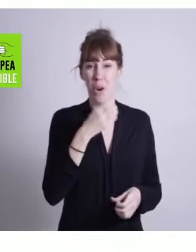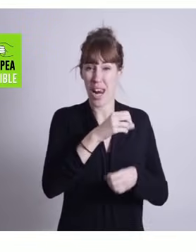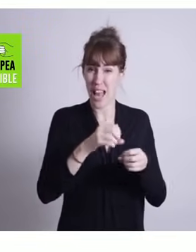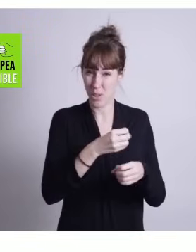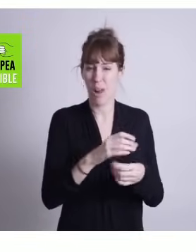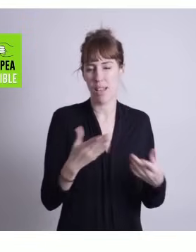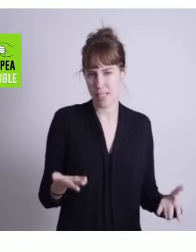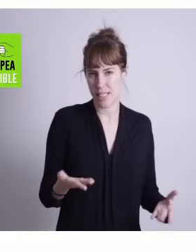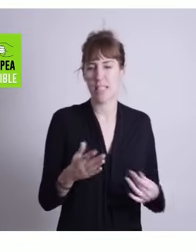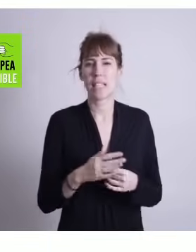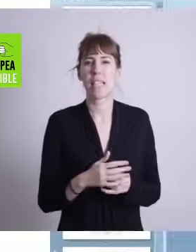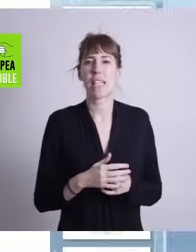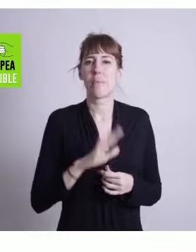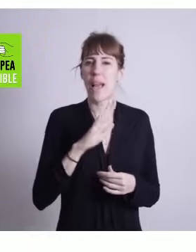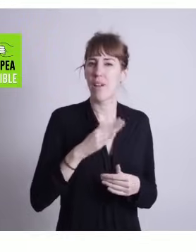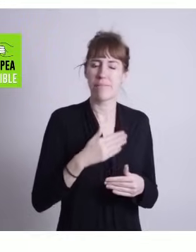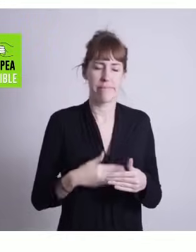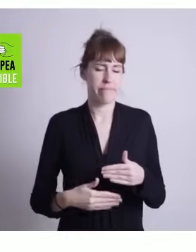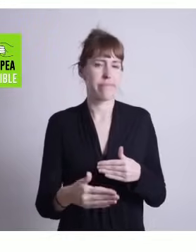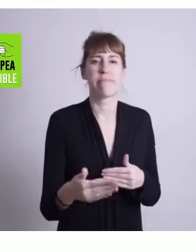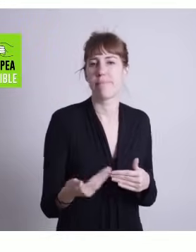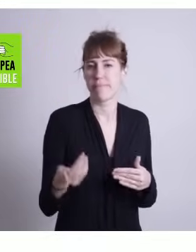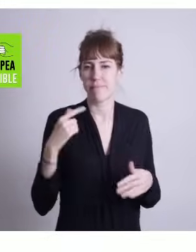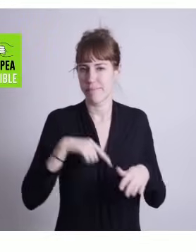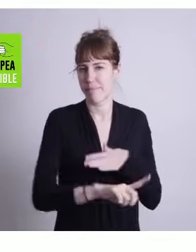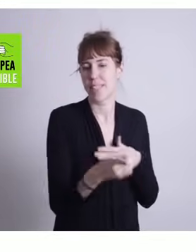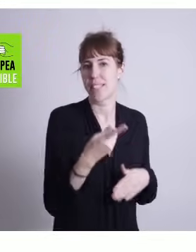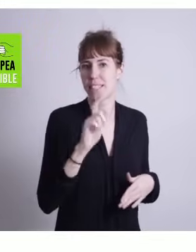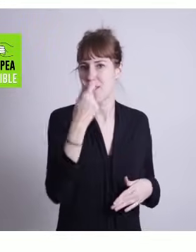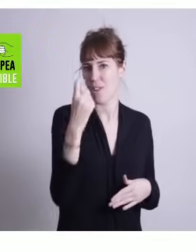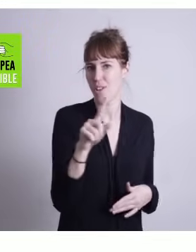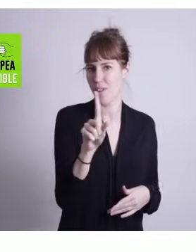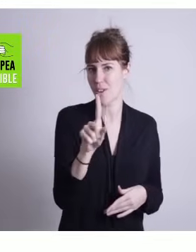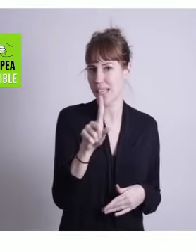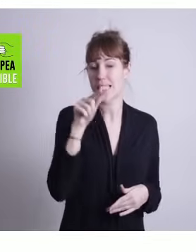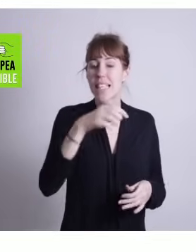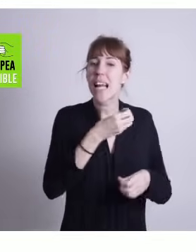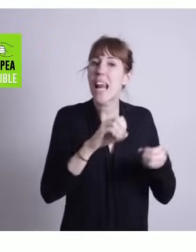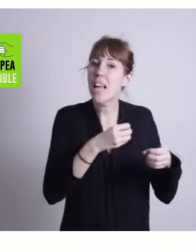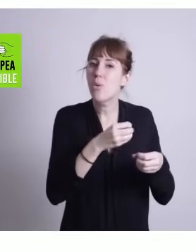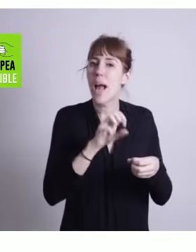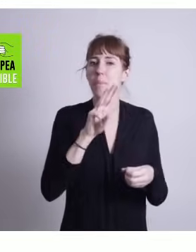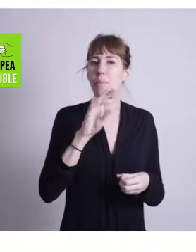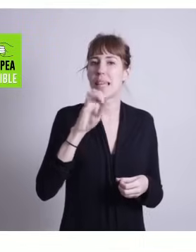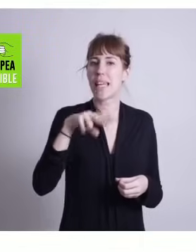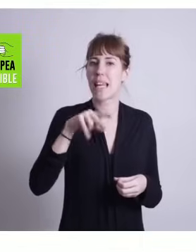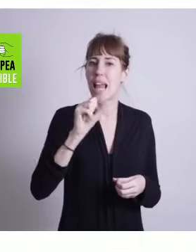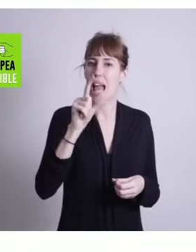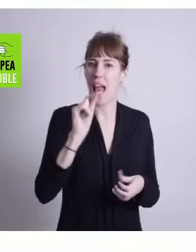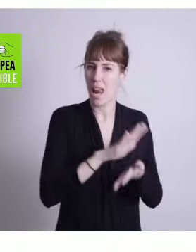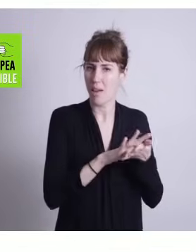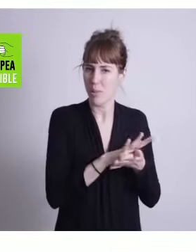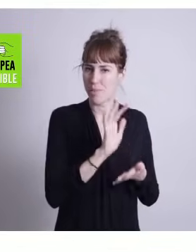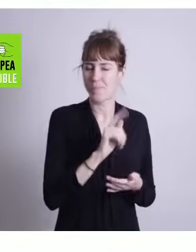pero no llegaríamos más allá. Y cuando se habla de la glándula, por supuesto que estoy hablando de la glándula pineal. Pero como